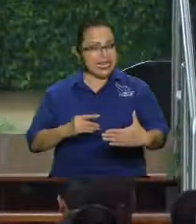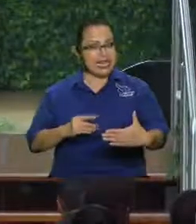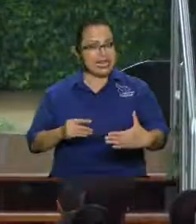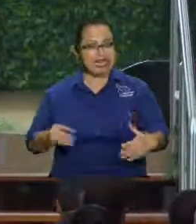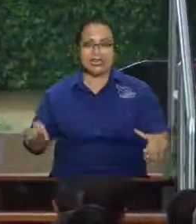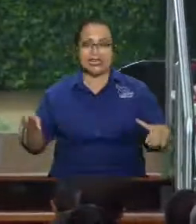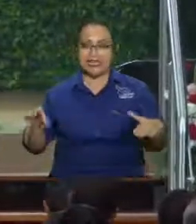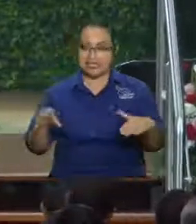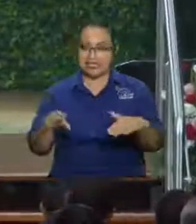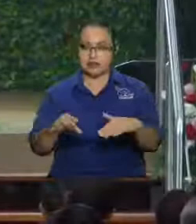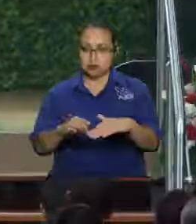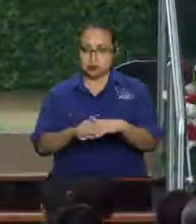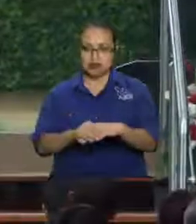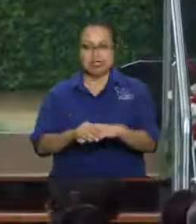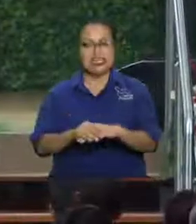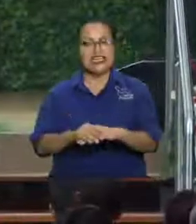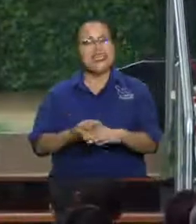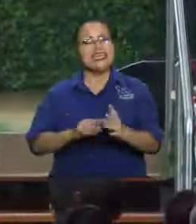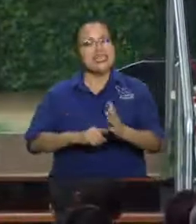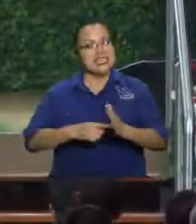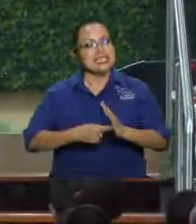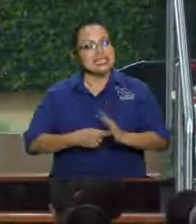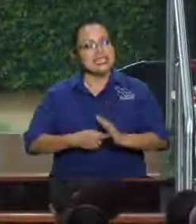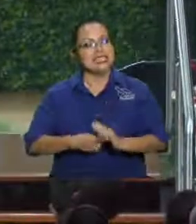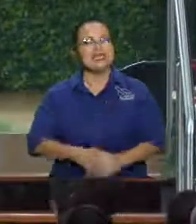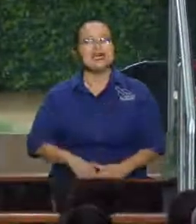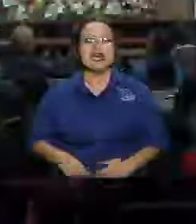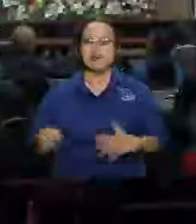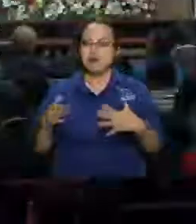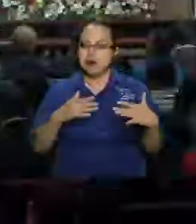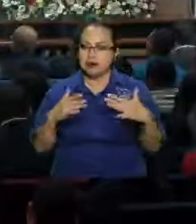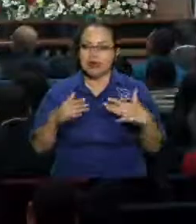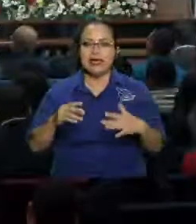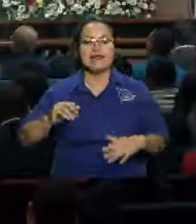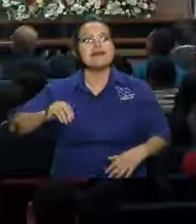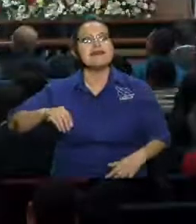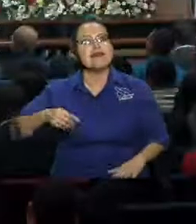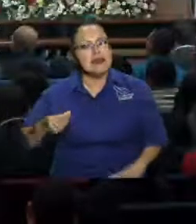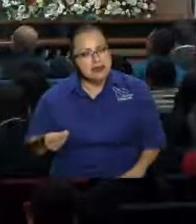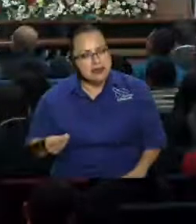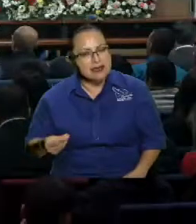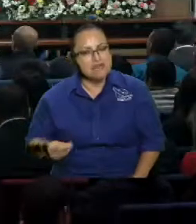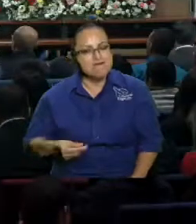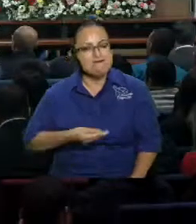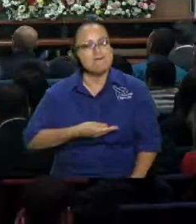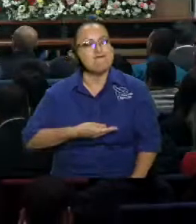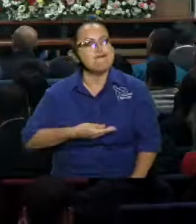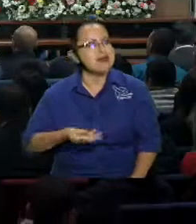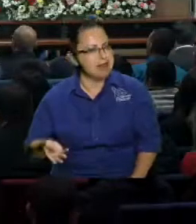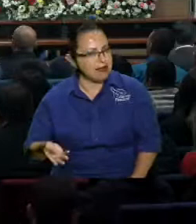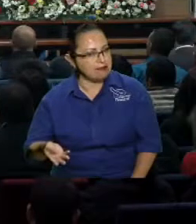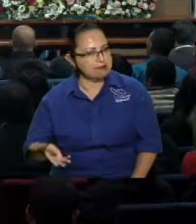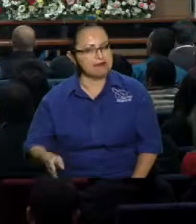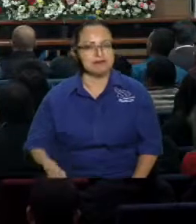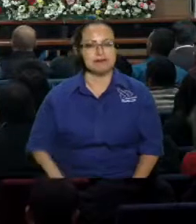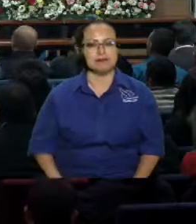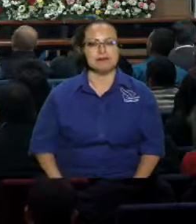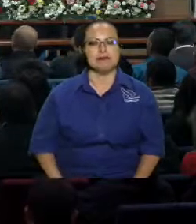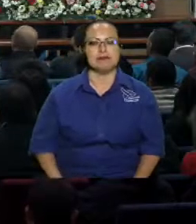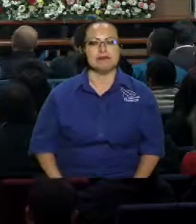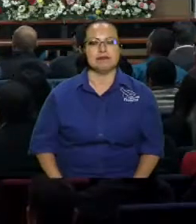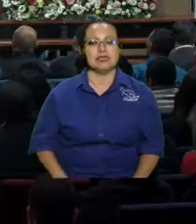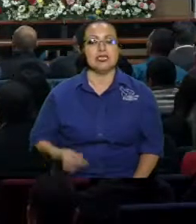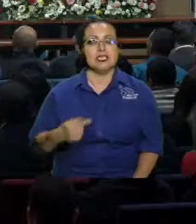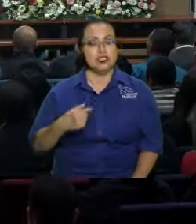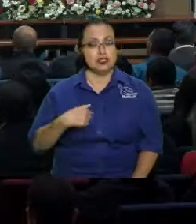desde que la pareja es muy joven, desde que nace el matrimonio, de quién es el que va a gobernar. Y entonces, yo,